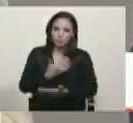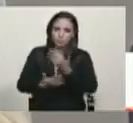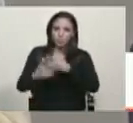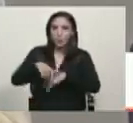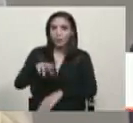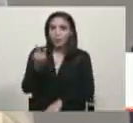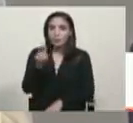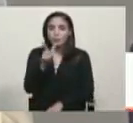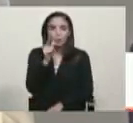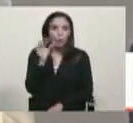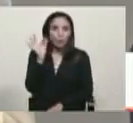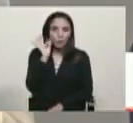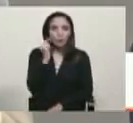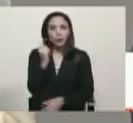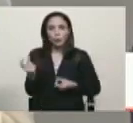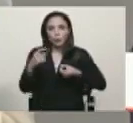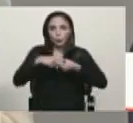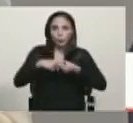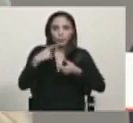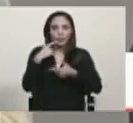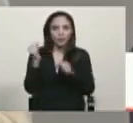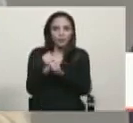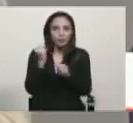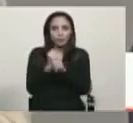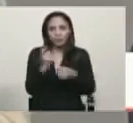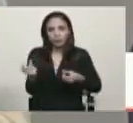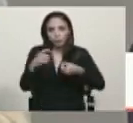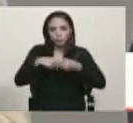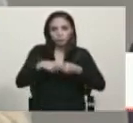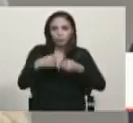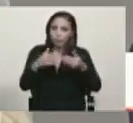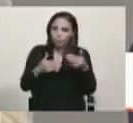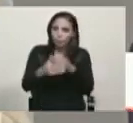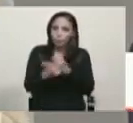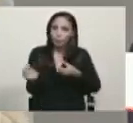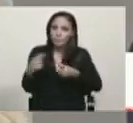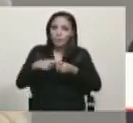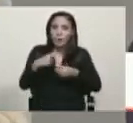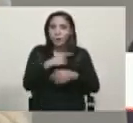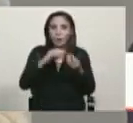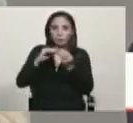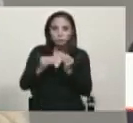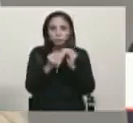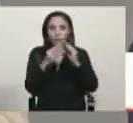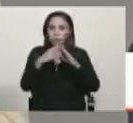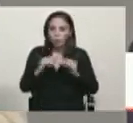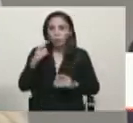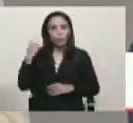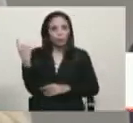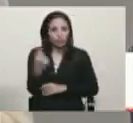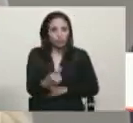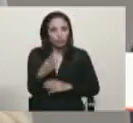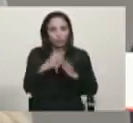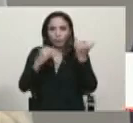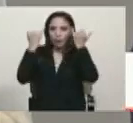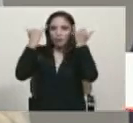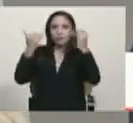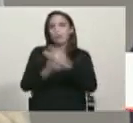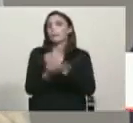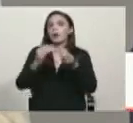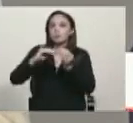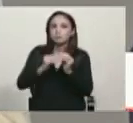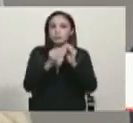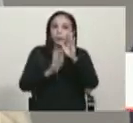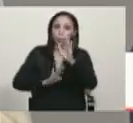venezolanos y venezolanas que están incorporados ya trabajando y los que se van a incorporar, porque tenemos que hacer uno en cada estado, tengan las herramientas para poder recuperar